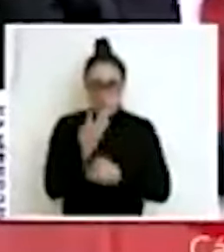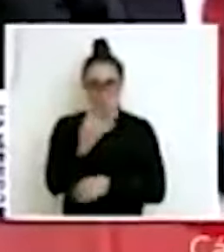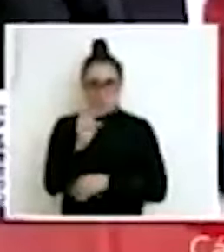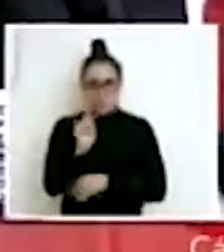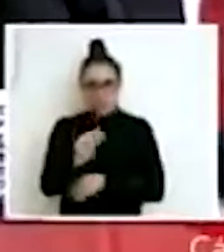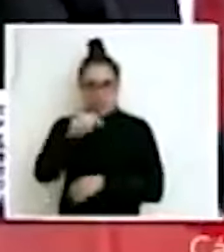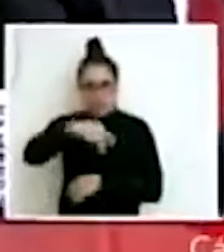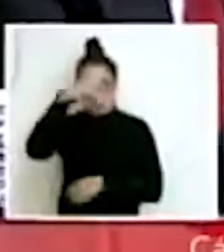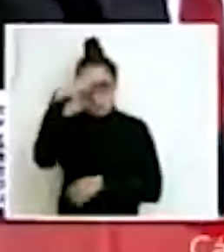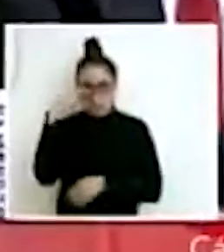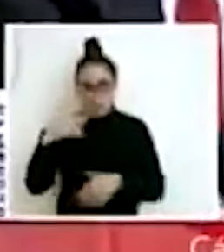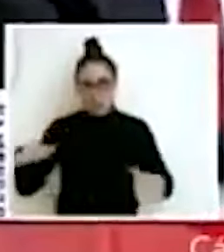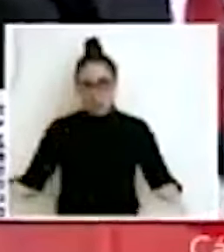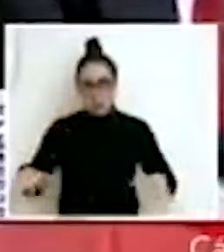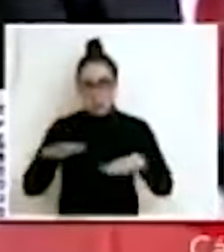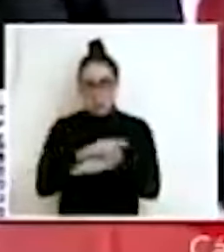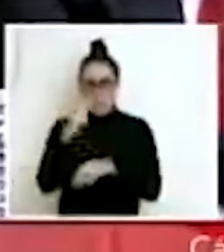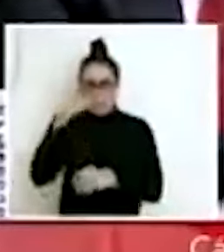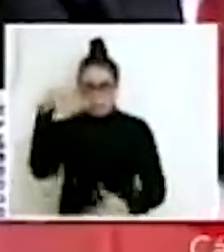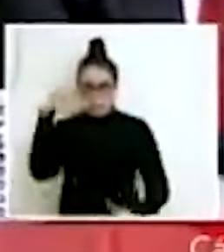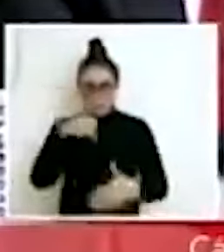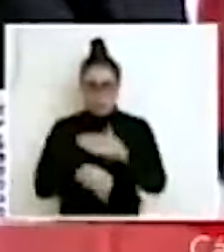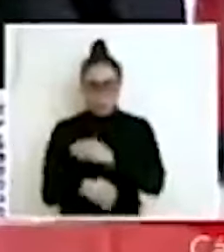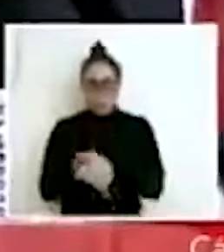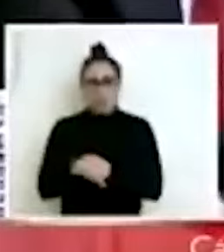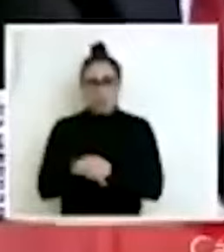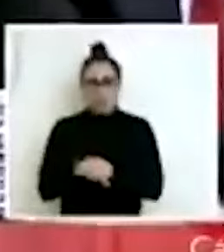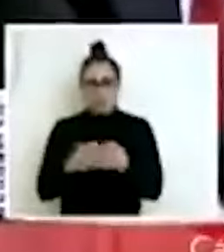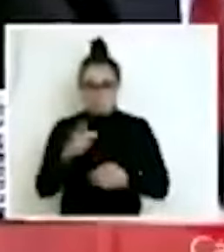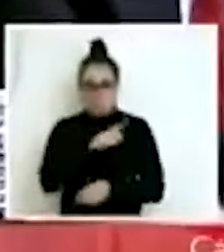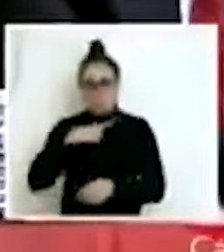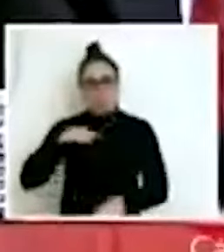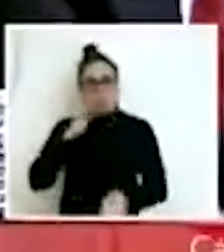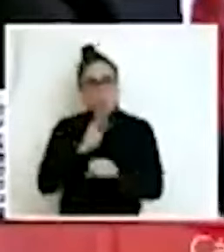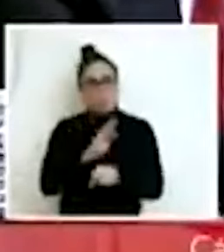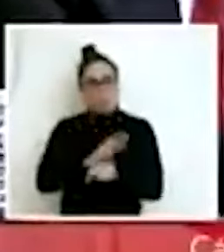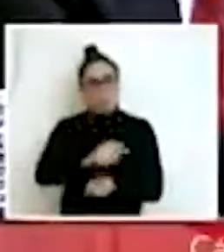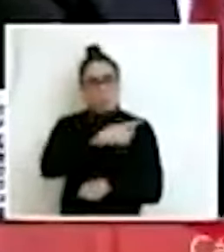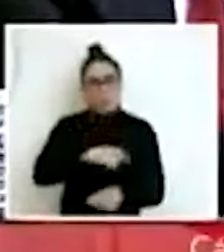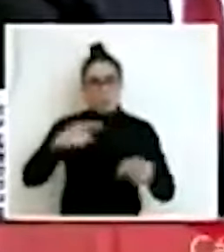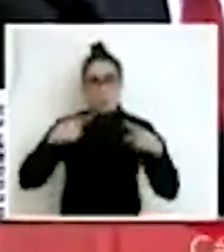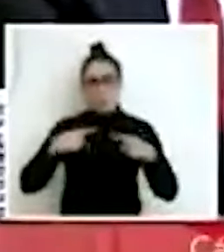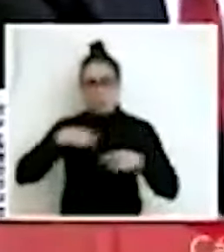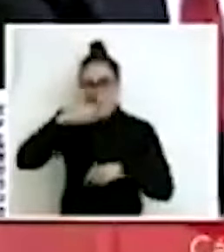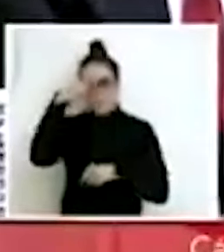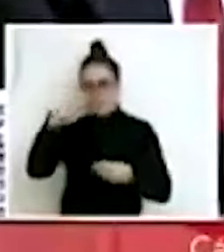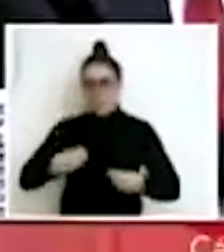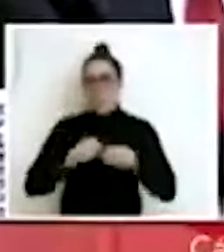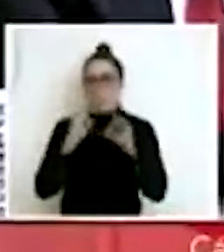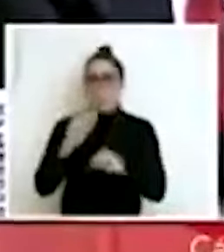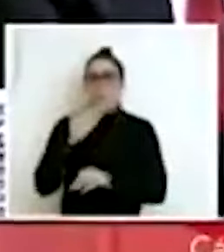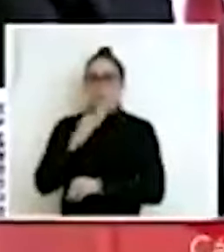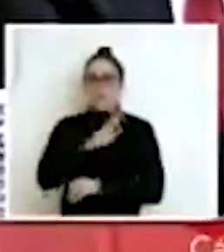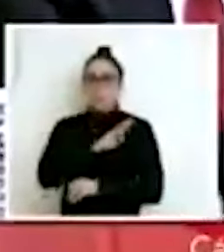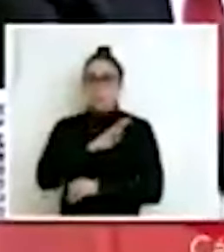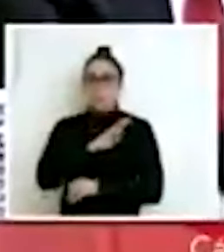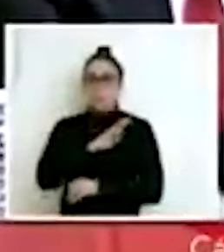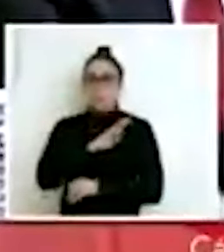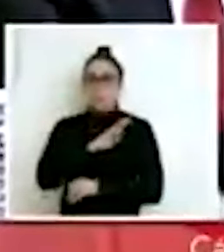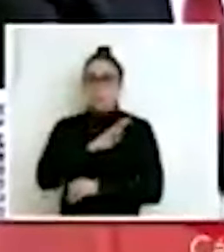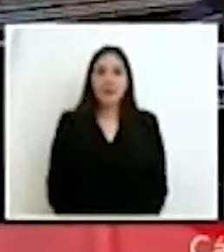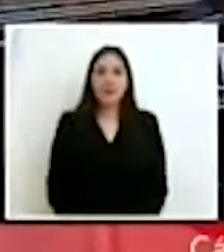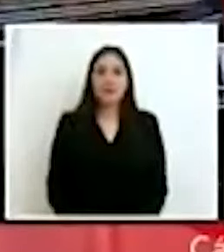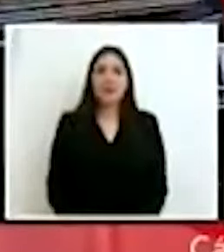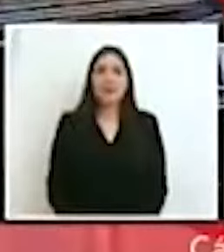mañana, lo hicieron que se trasladara a Campeche para evitar que estuviera en la Ciudad de México y lo retuvieron